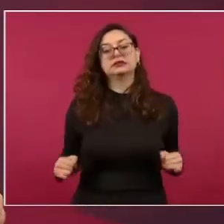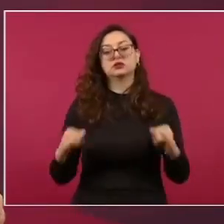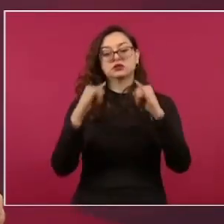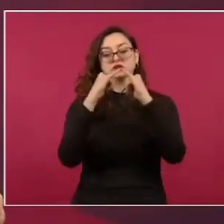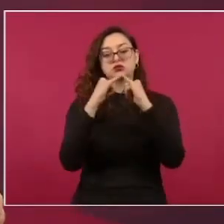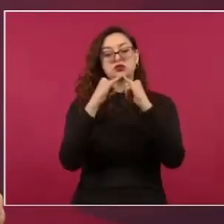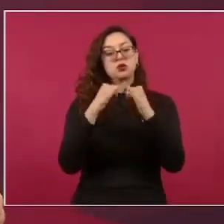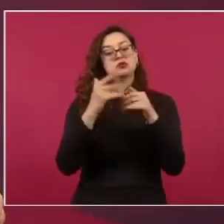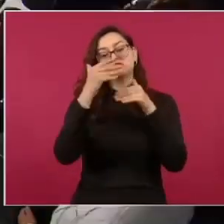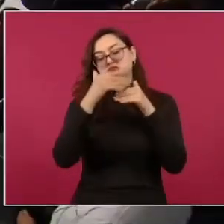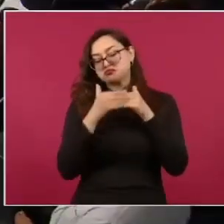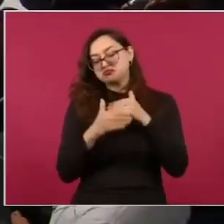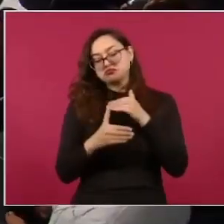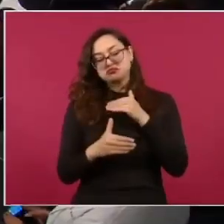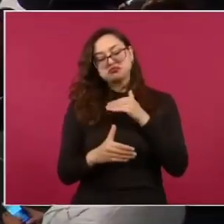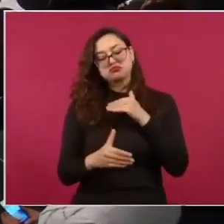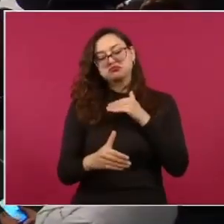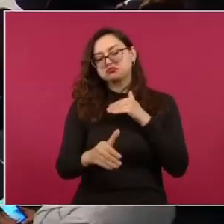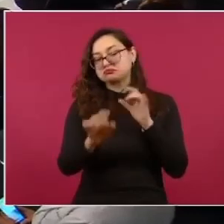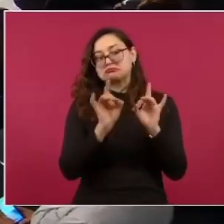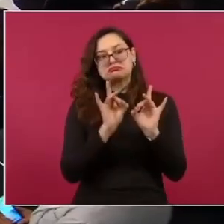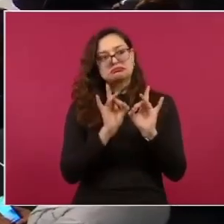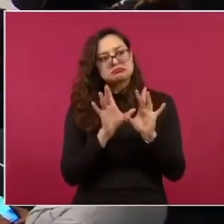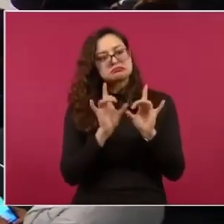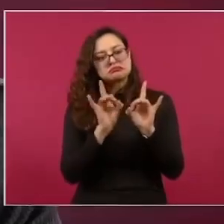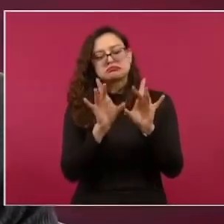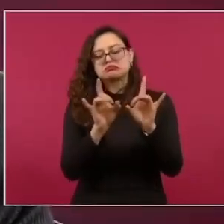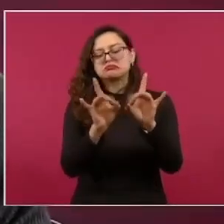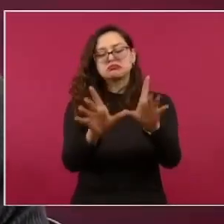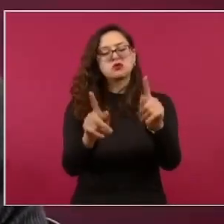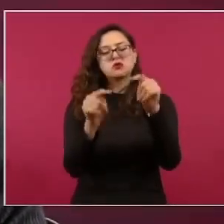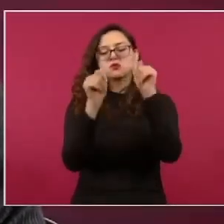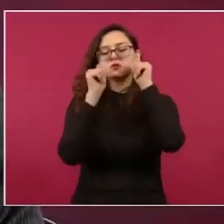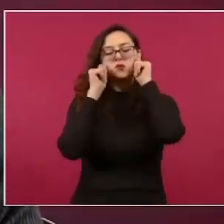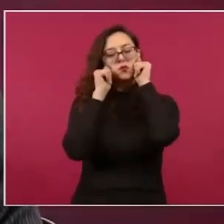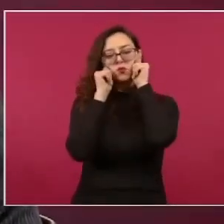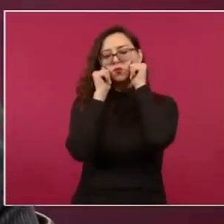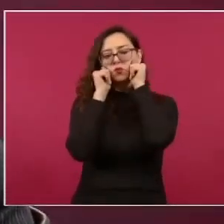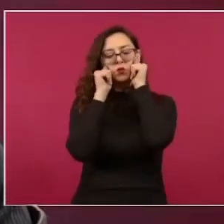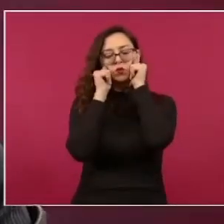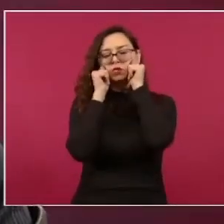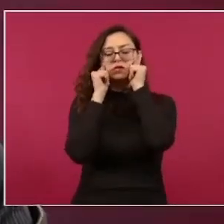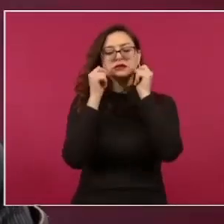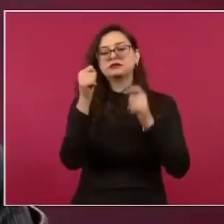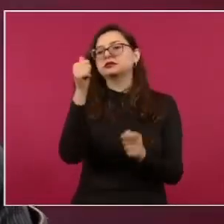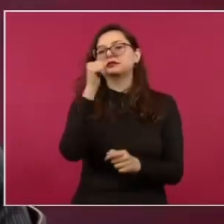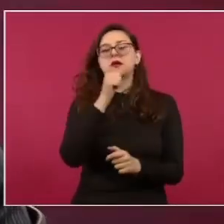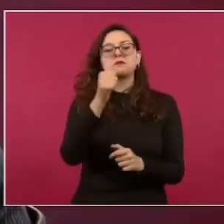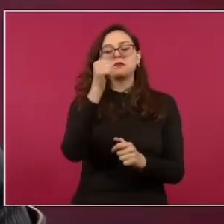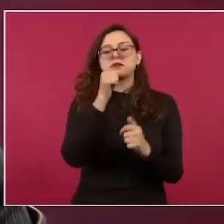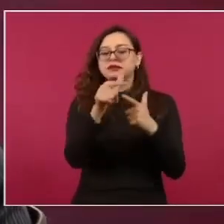que suceda, pase lo que pase, sea como la fortaleza